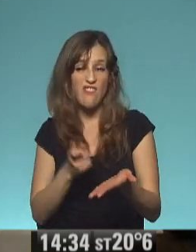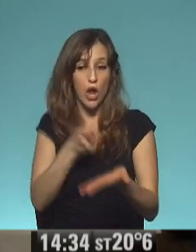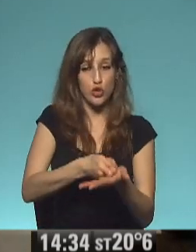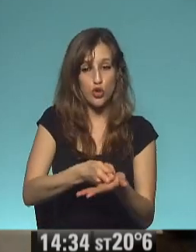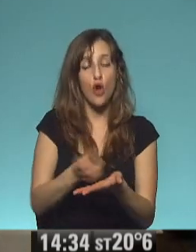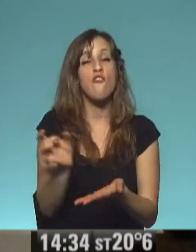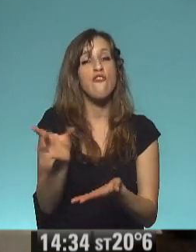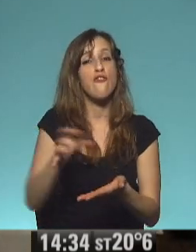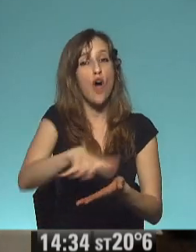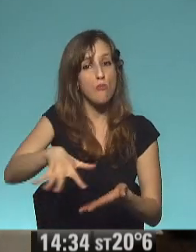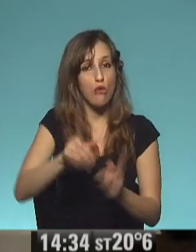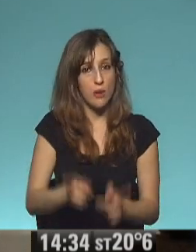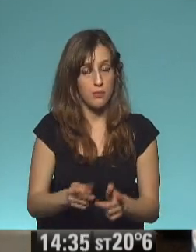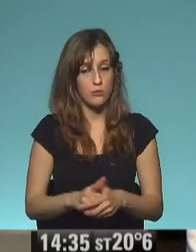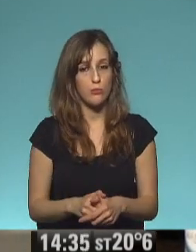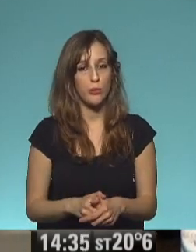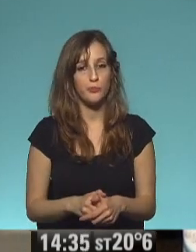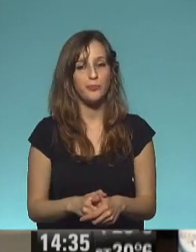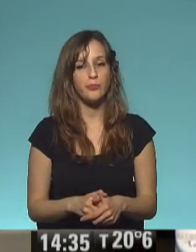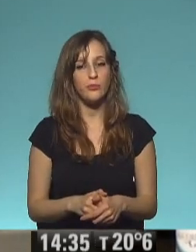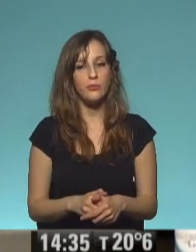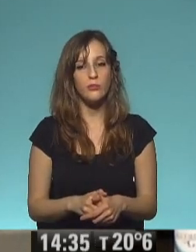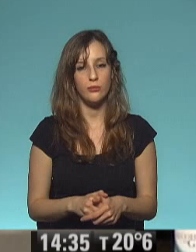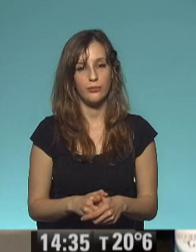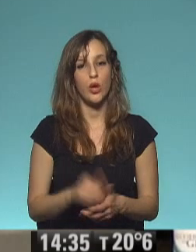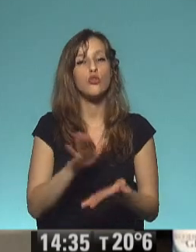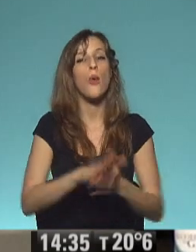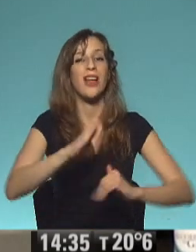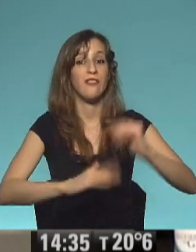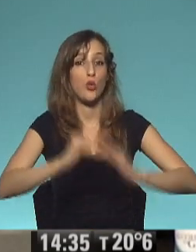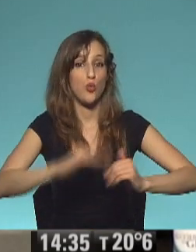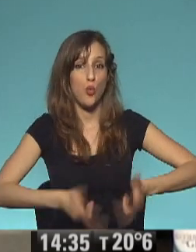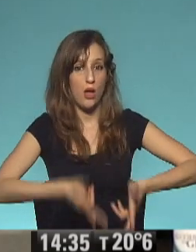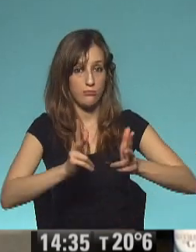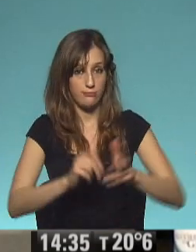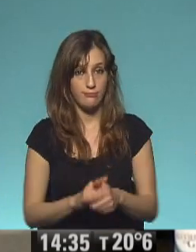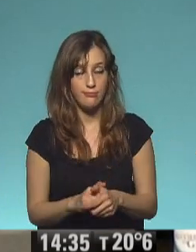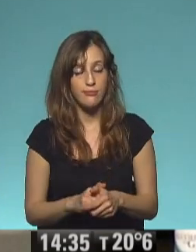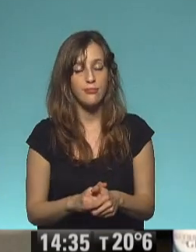del Ministerio de Gabriel Catopodis, de Infraestructura. Así que